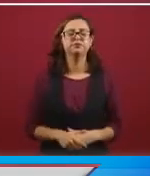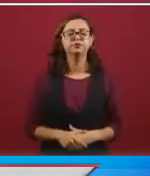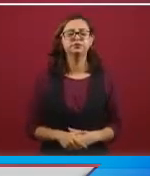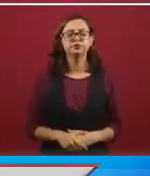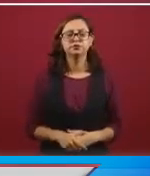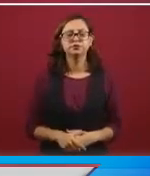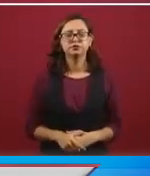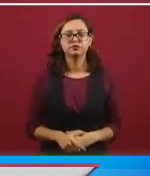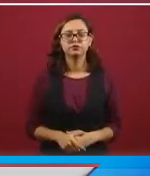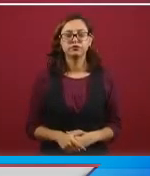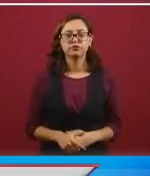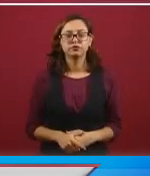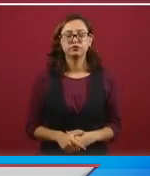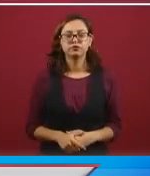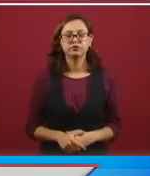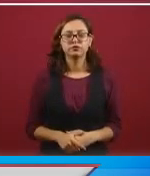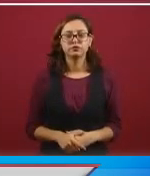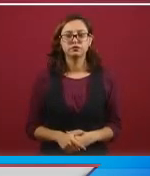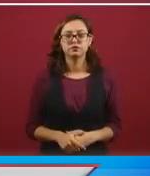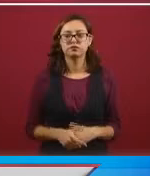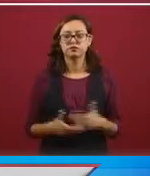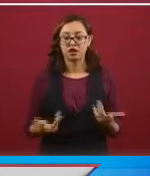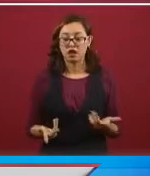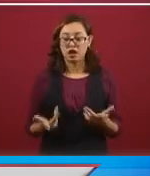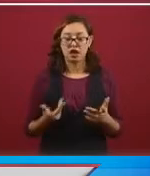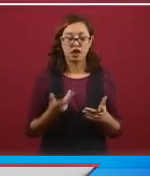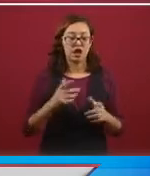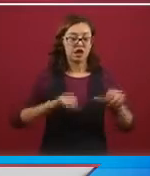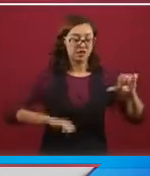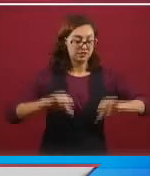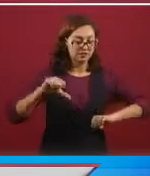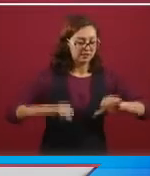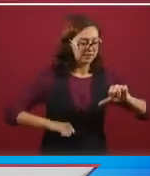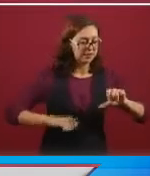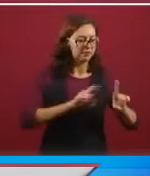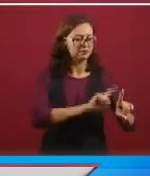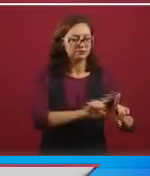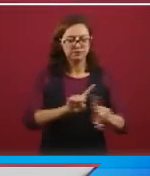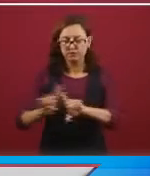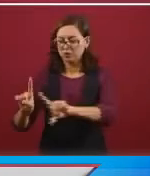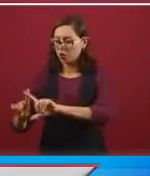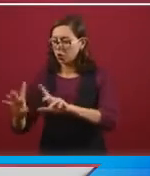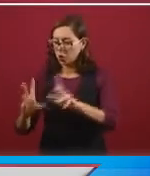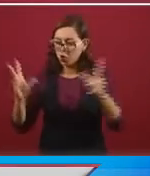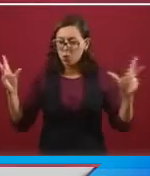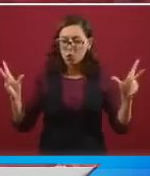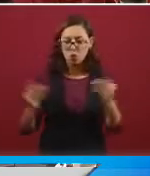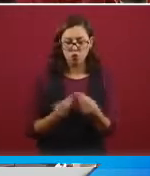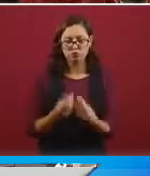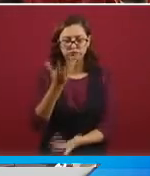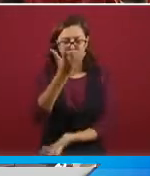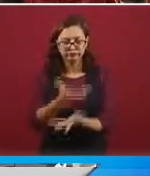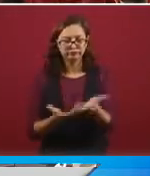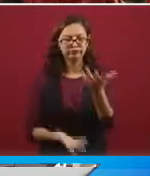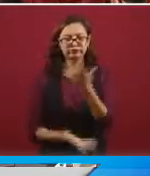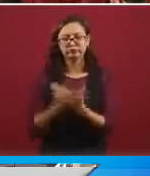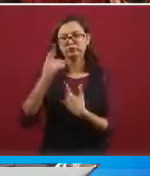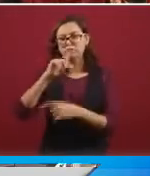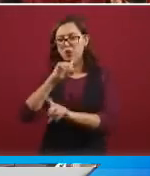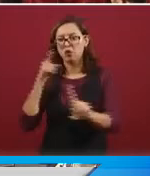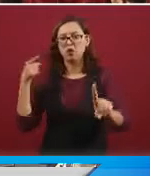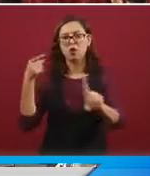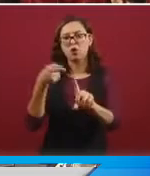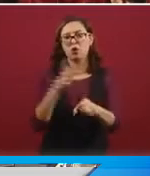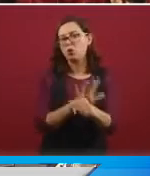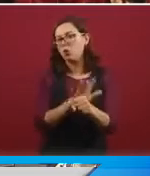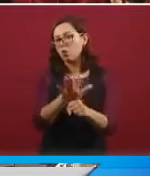más de 700 carpetas de investigación por actividades fuera de la ley. Se trabaja en 3 centros de integración de migrantes que están por iniciar sus